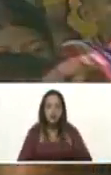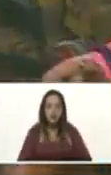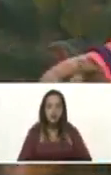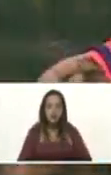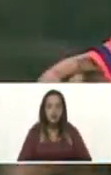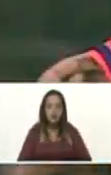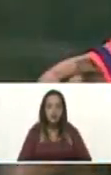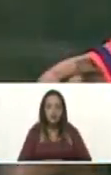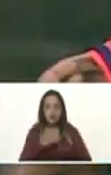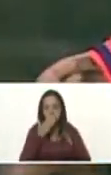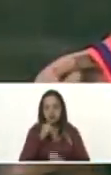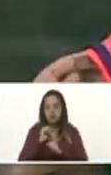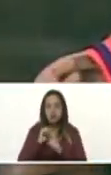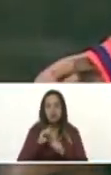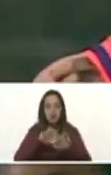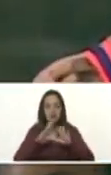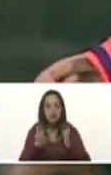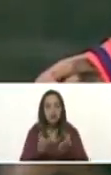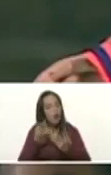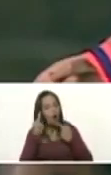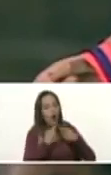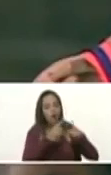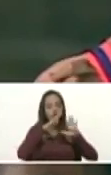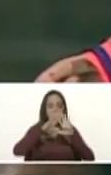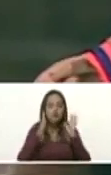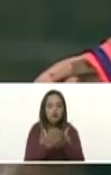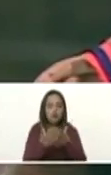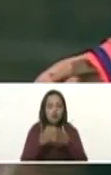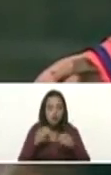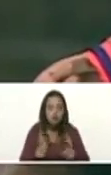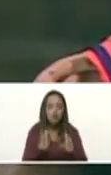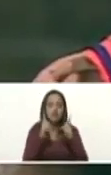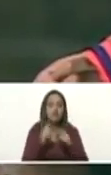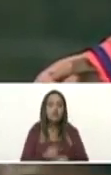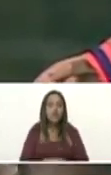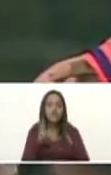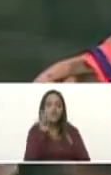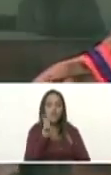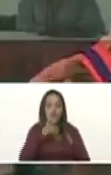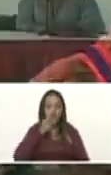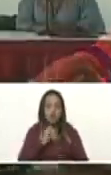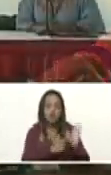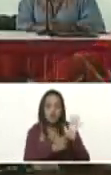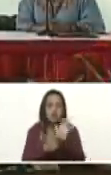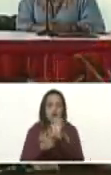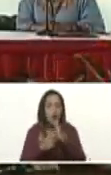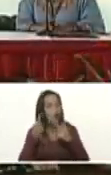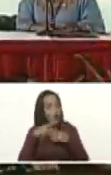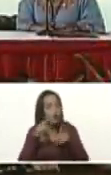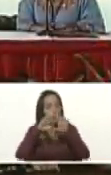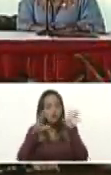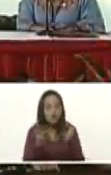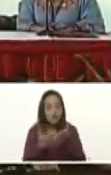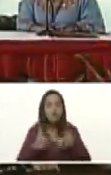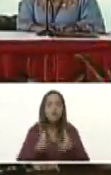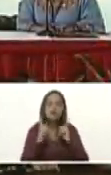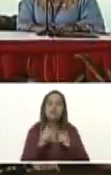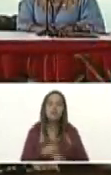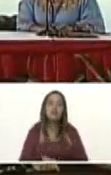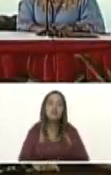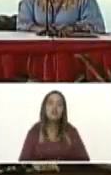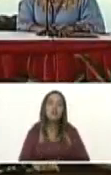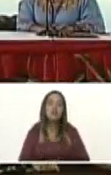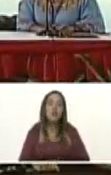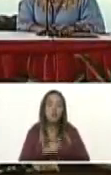antermundialistas. Otro mundo es posible. Y Venezuela está demostrando que otro mundo es posible. Ustedes han conocido